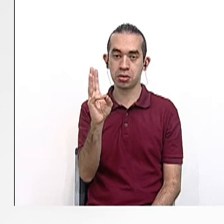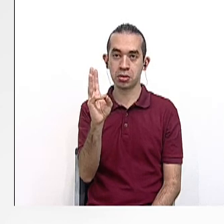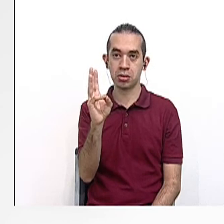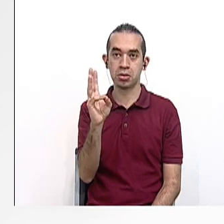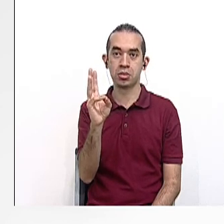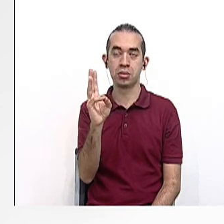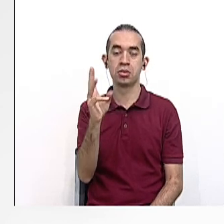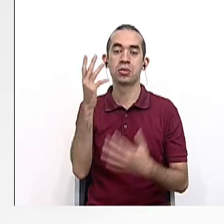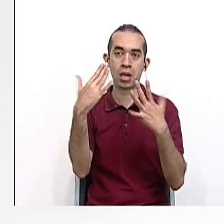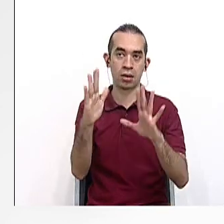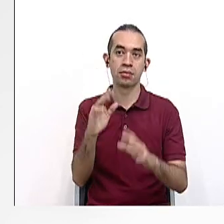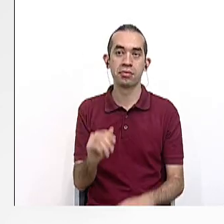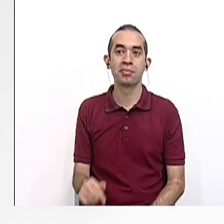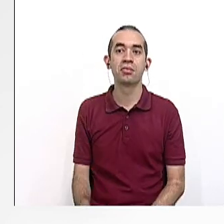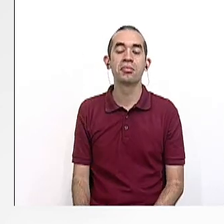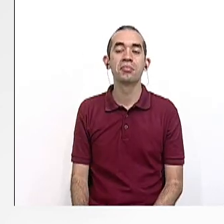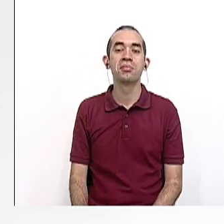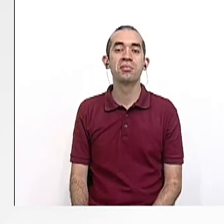Ahí está.